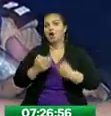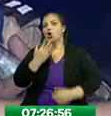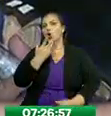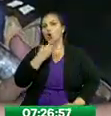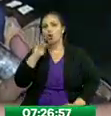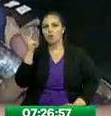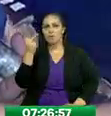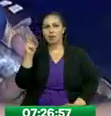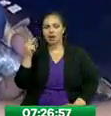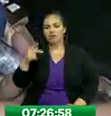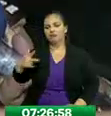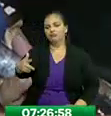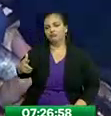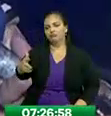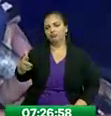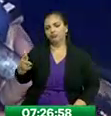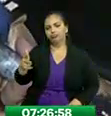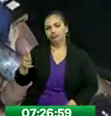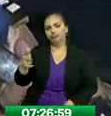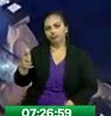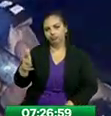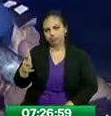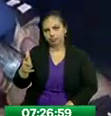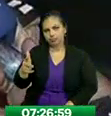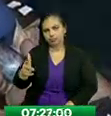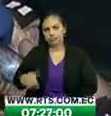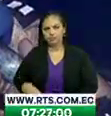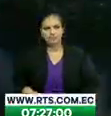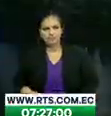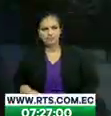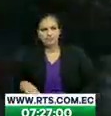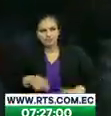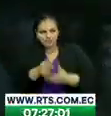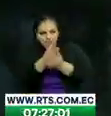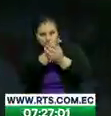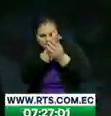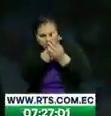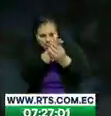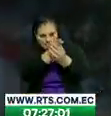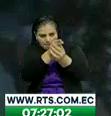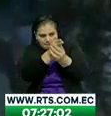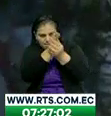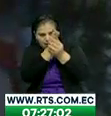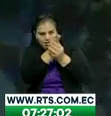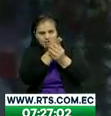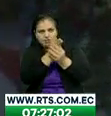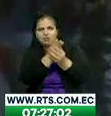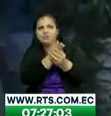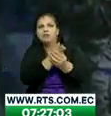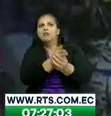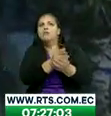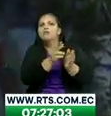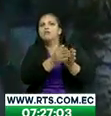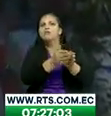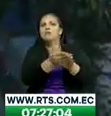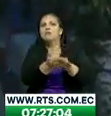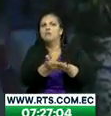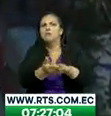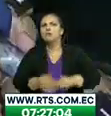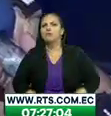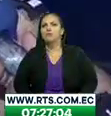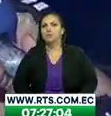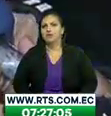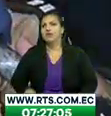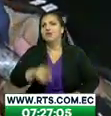gris abandona el lugar al momento de, de escucharse las detonaciones. También existió el retiro de libadores, se encontraba